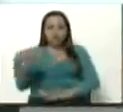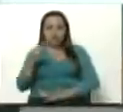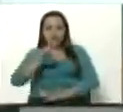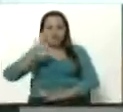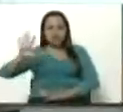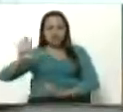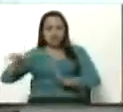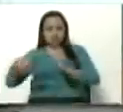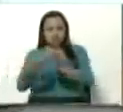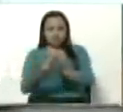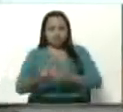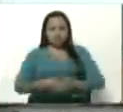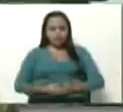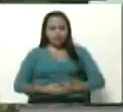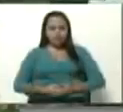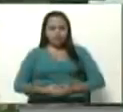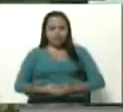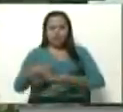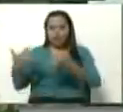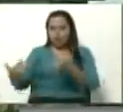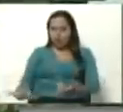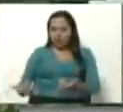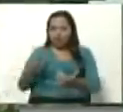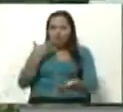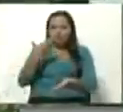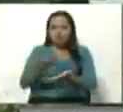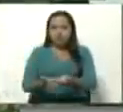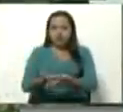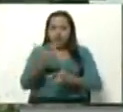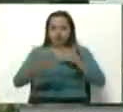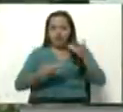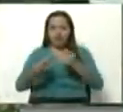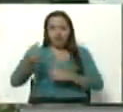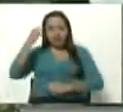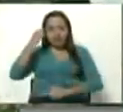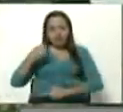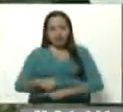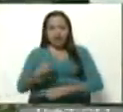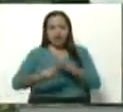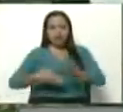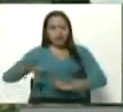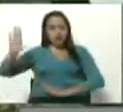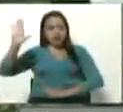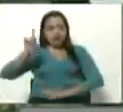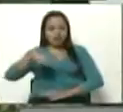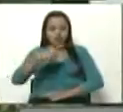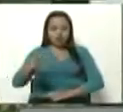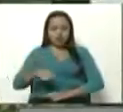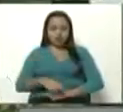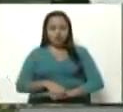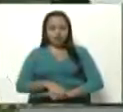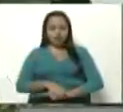2022-2025. Se somete a consideración el orden del día con la señal de costumbre.